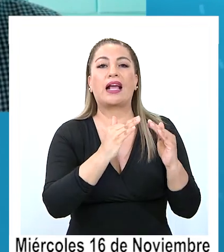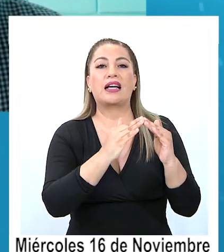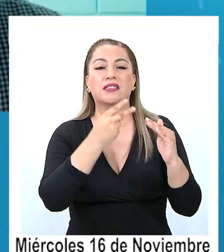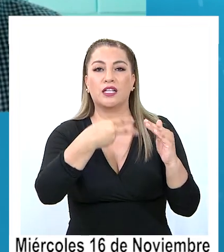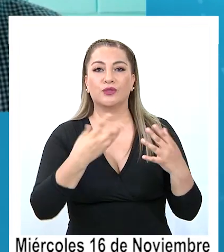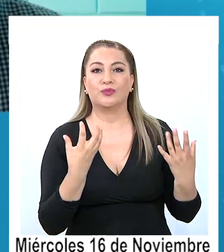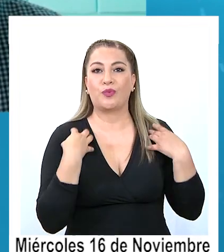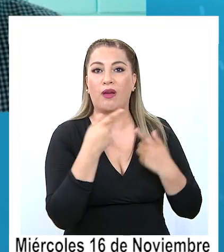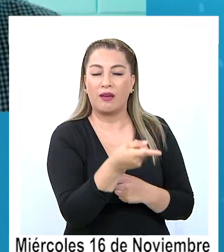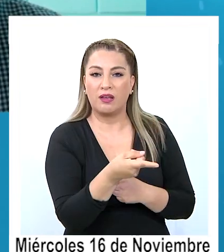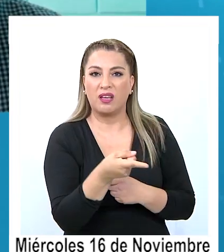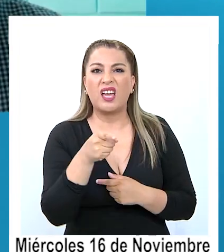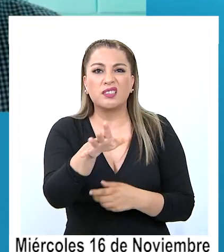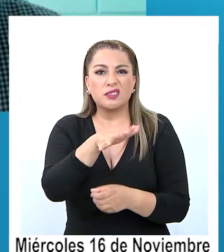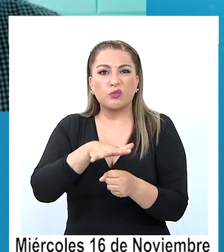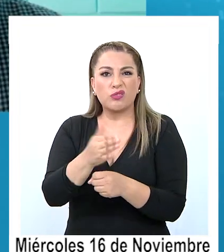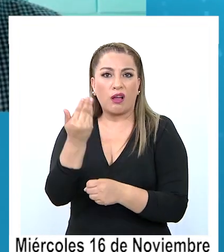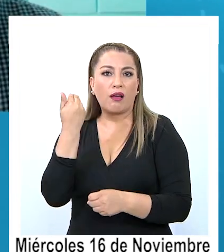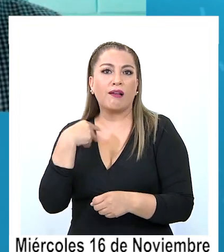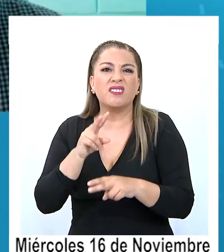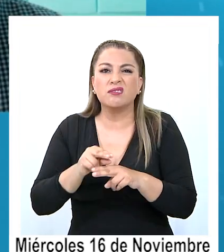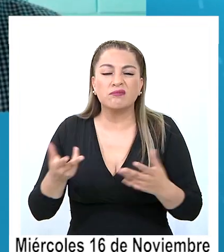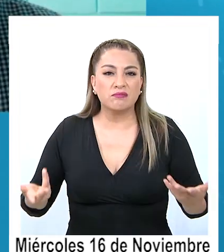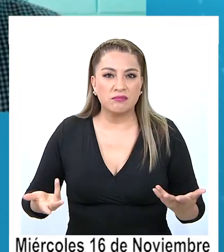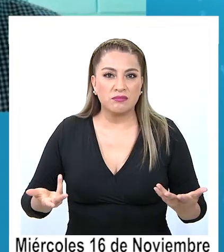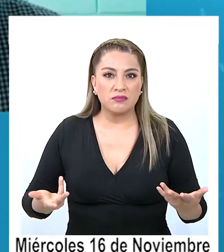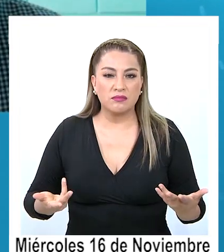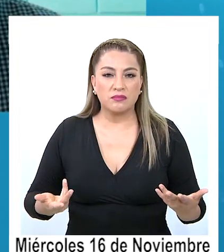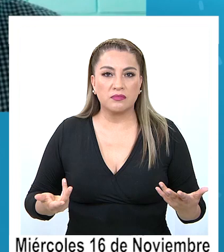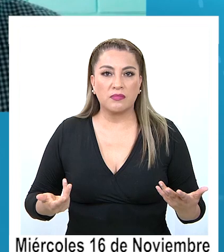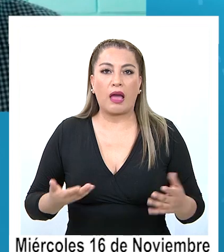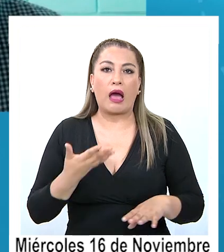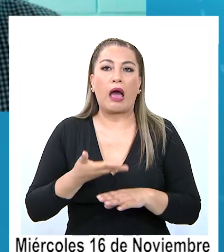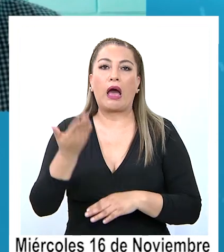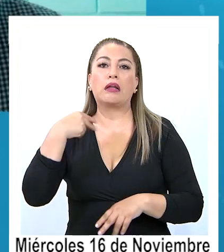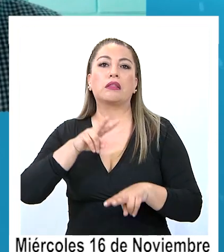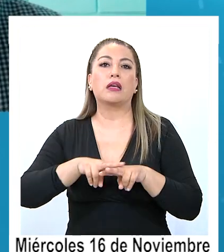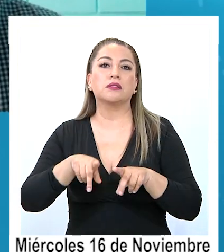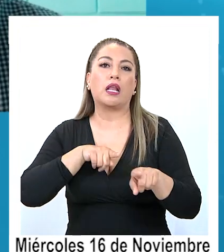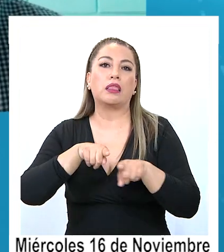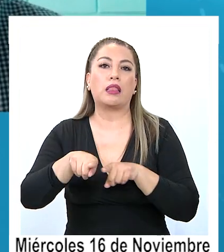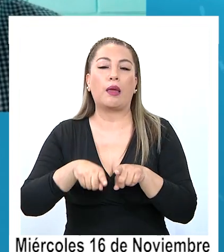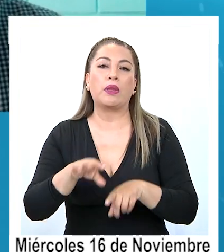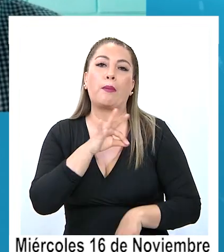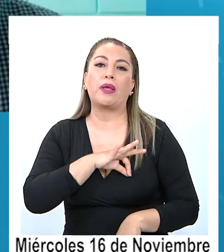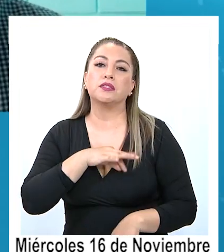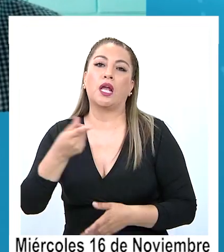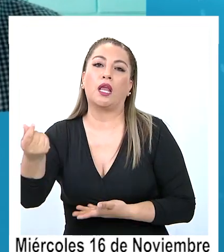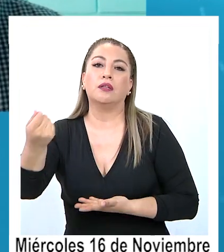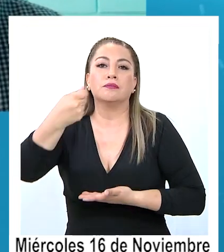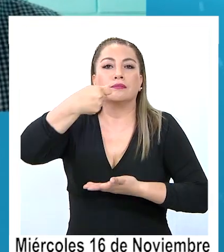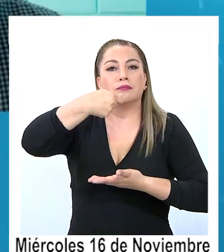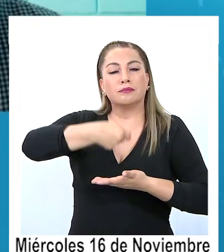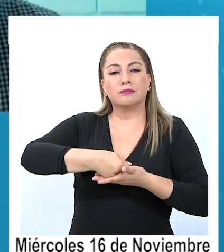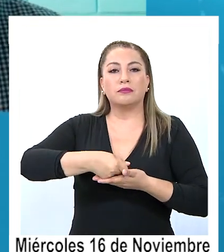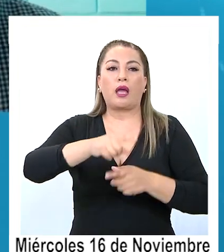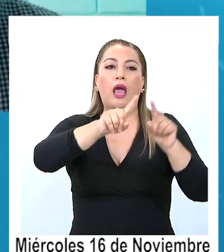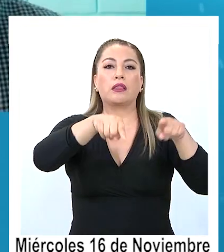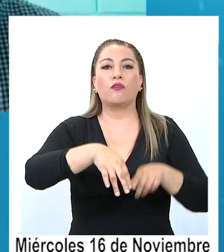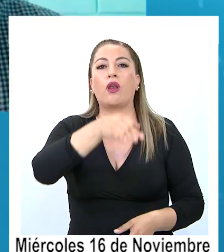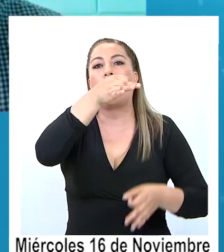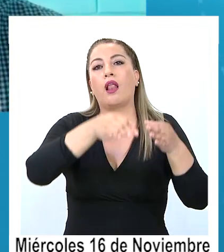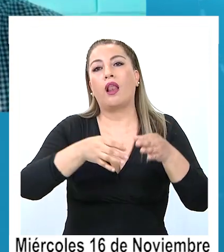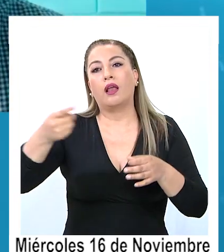Esta situación generaba antiguamente, ¿cierto?, que hubiera mucho trámite para el cobro de la pensión de alimentos, tenía que ir al tribunal,